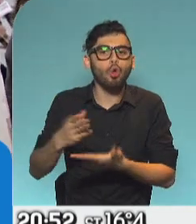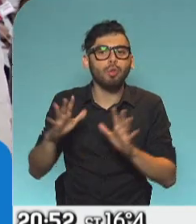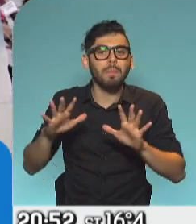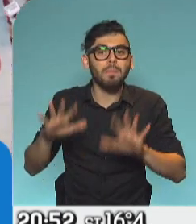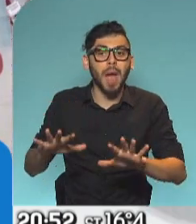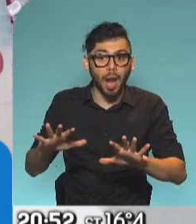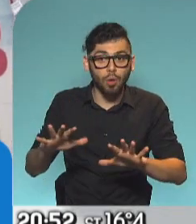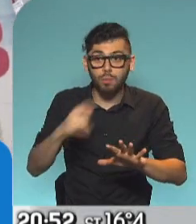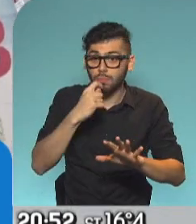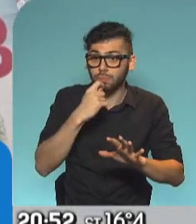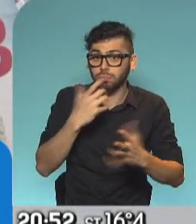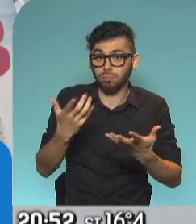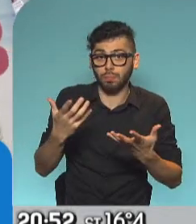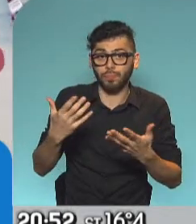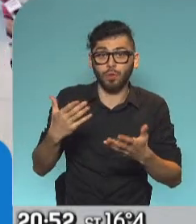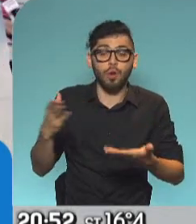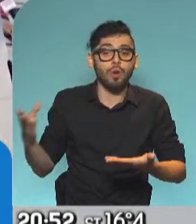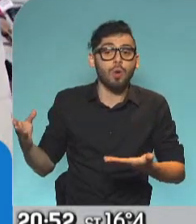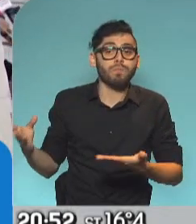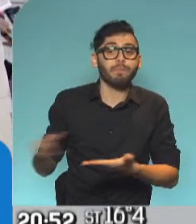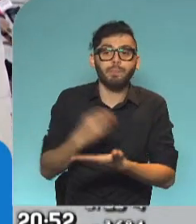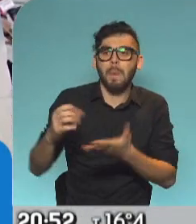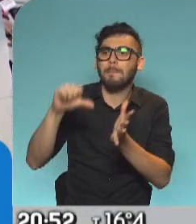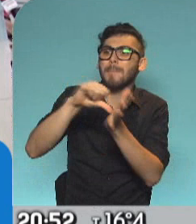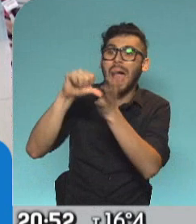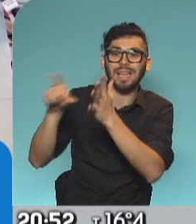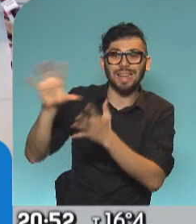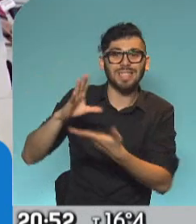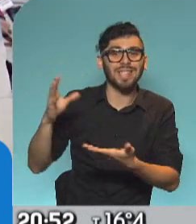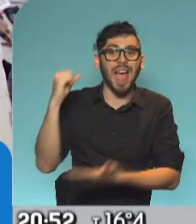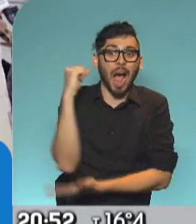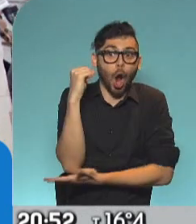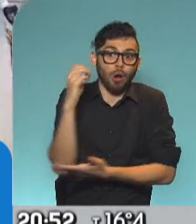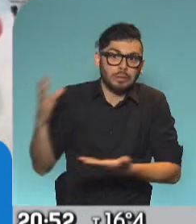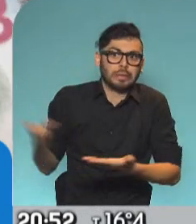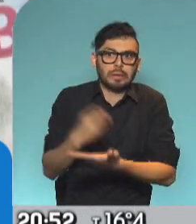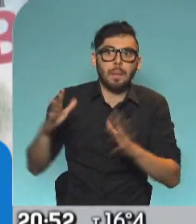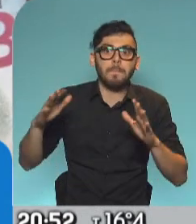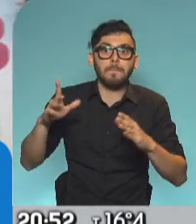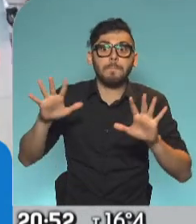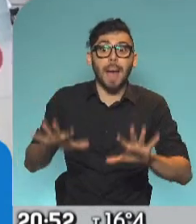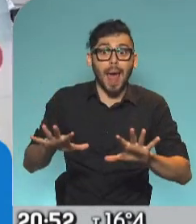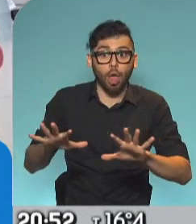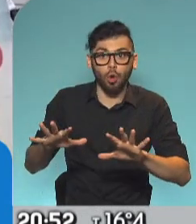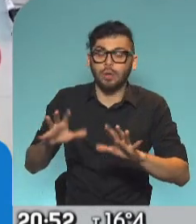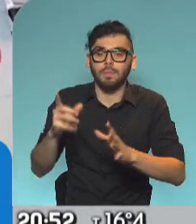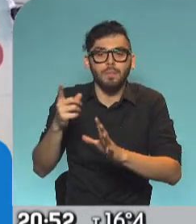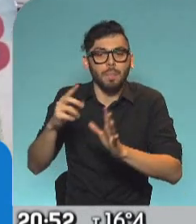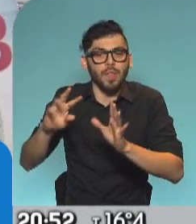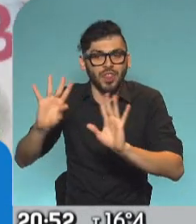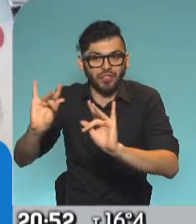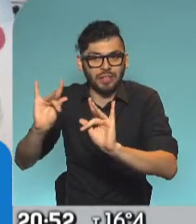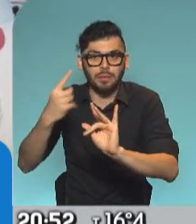efectos negativos de haber detenido el desarrollo productivo de los distintos países y las economías, bueno, pero el positivo, y esto lo marcan ellos, es